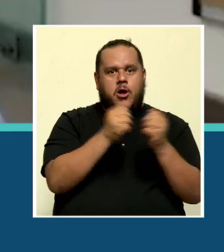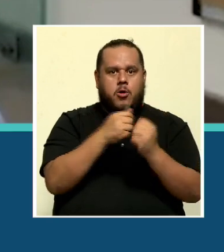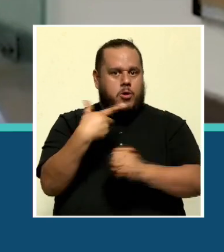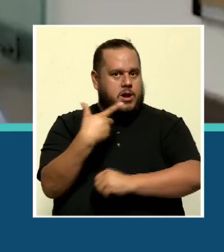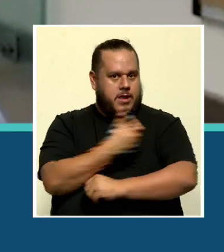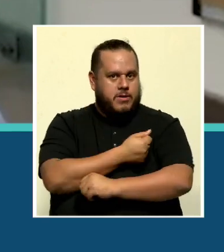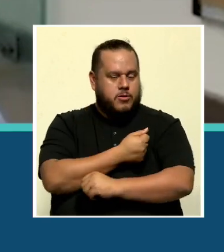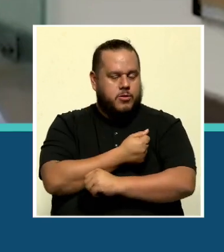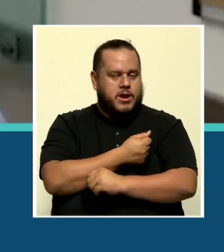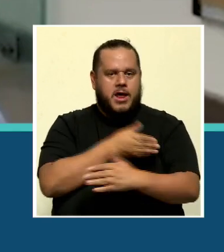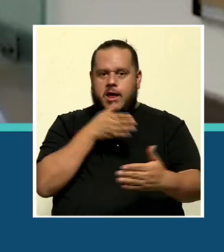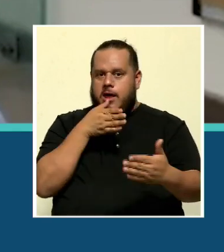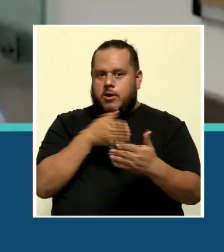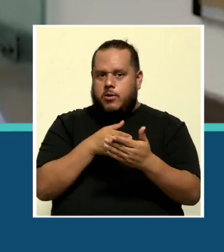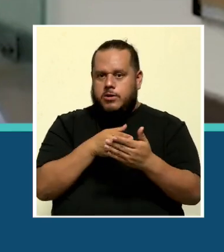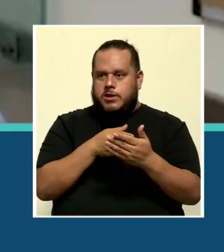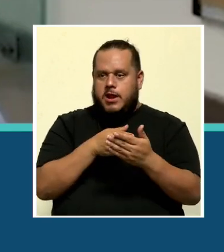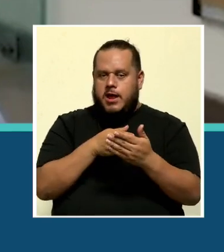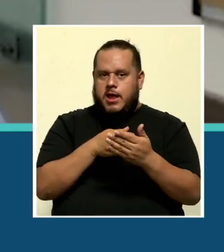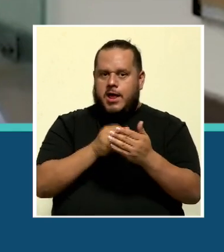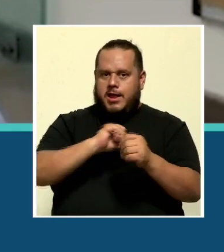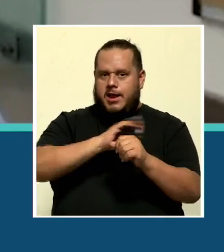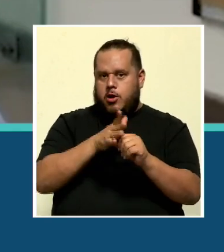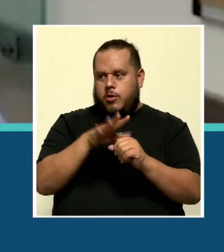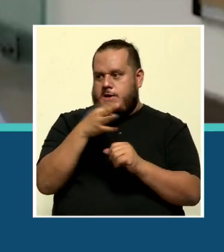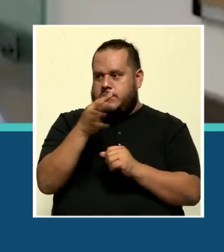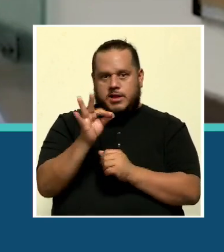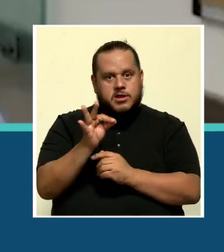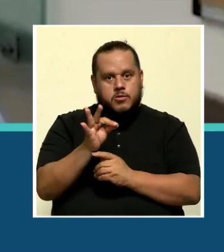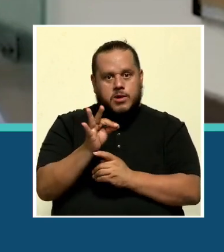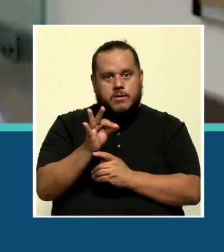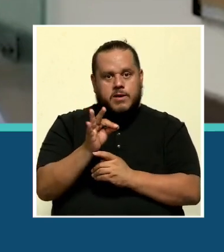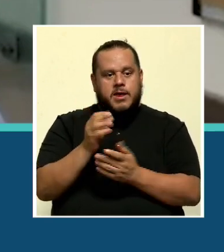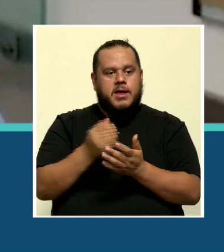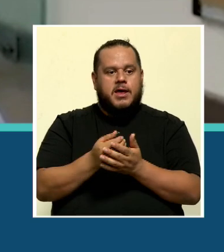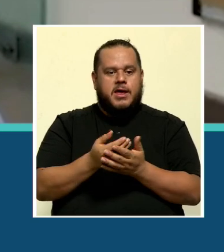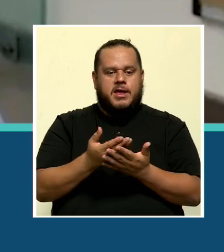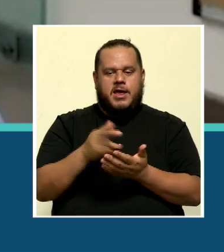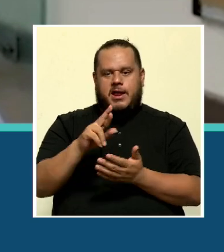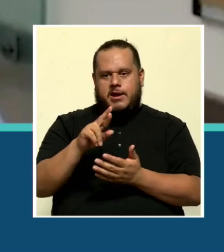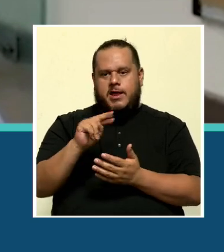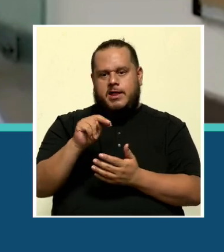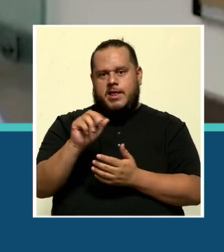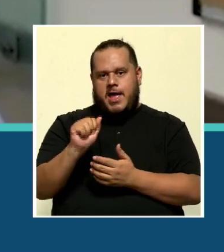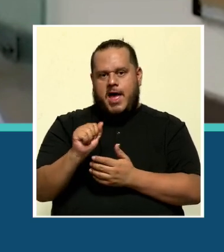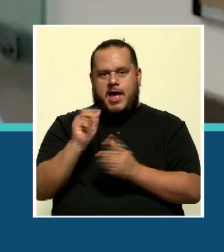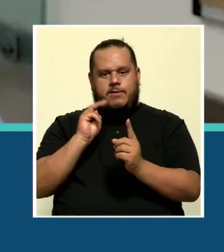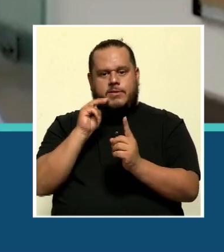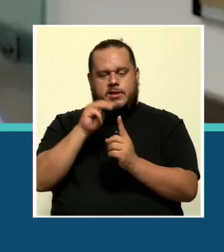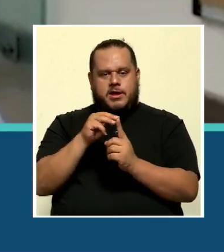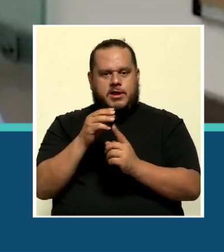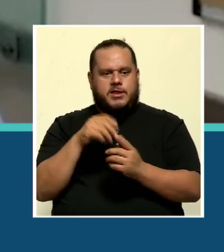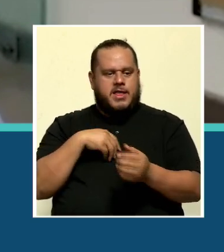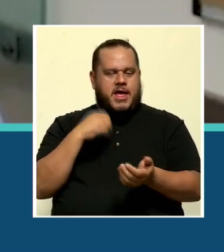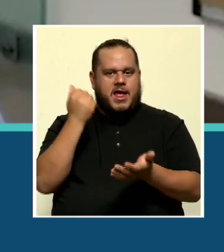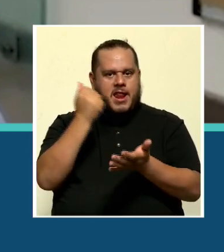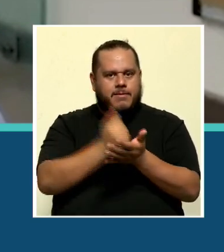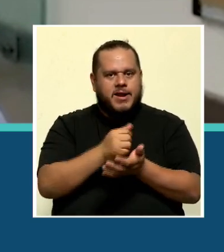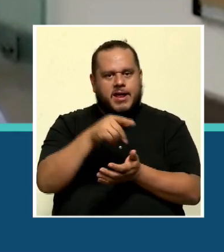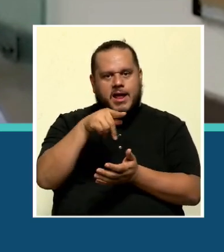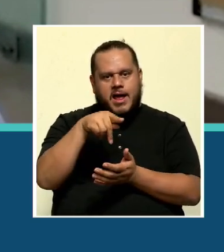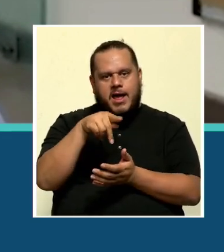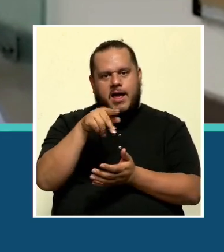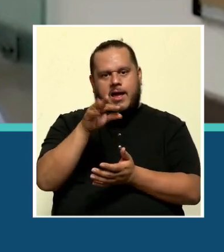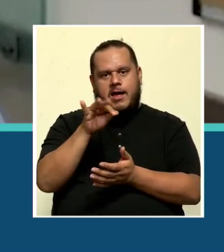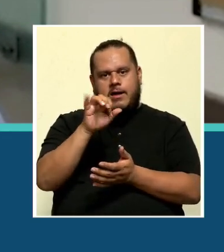vacuna contra la COVID-19 del RNA mensajero, en este caso específico de la marca Pfizer. Porque